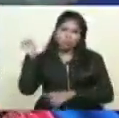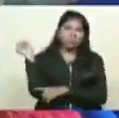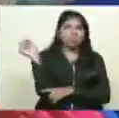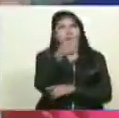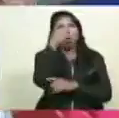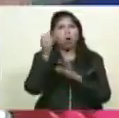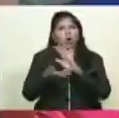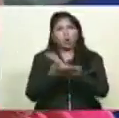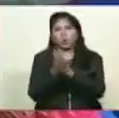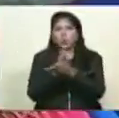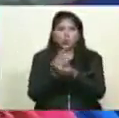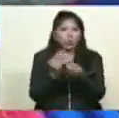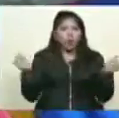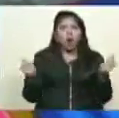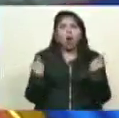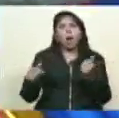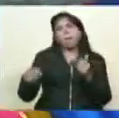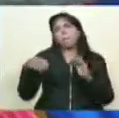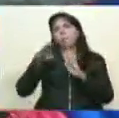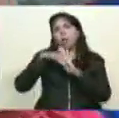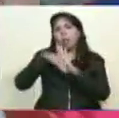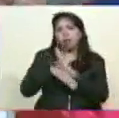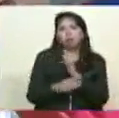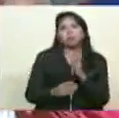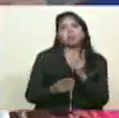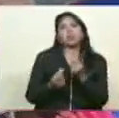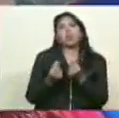económica inducida por la oligarquía que nos tiene. Presidente,